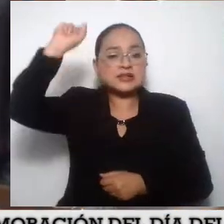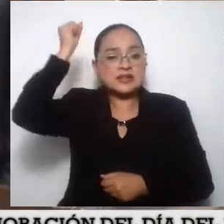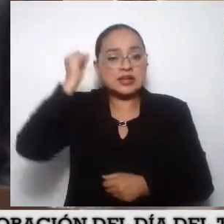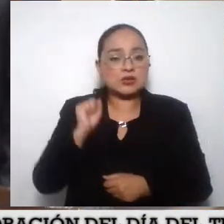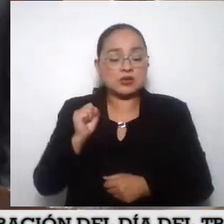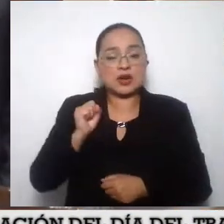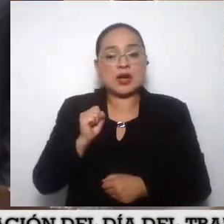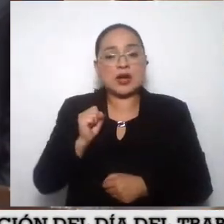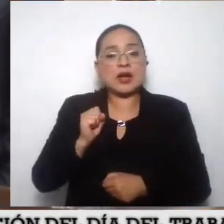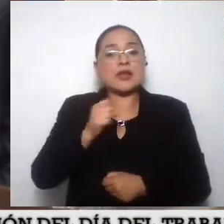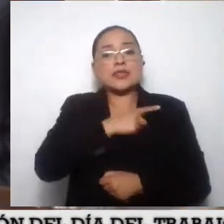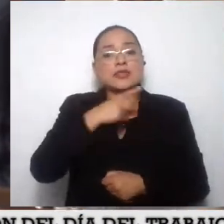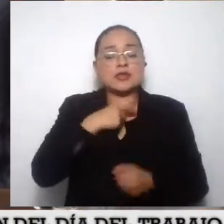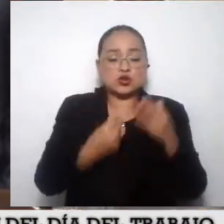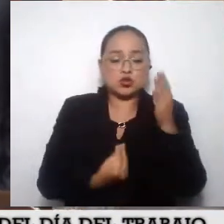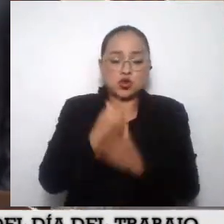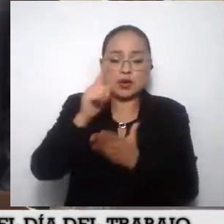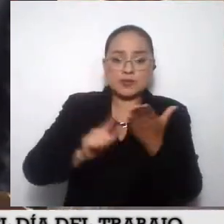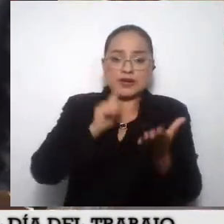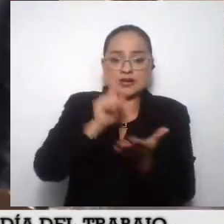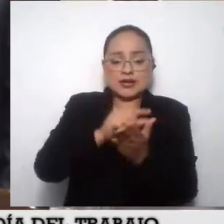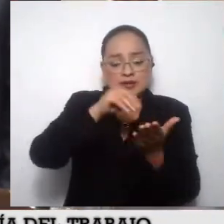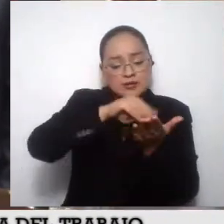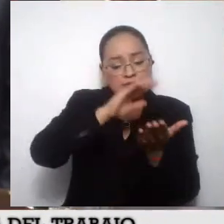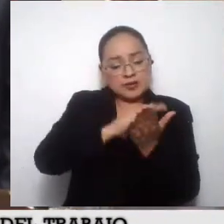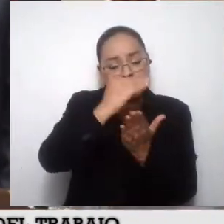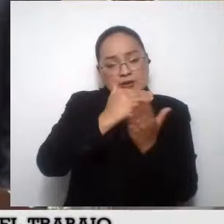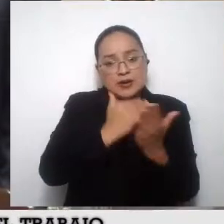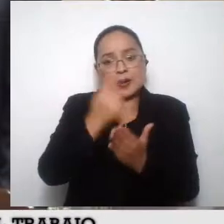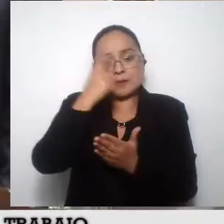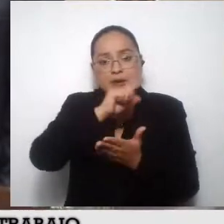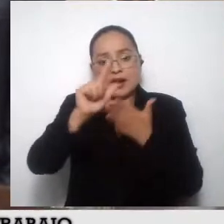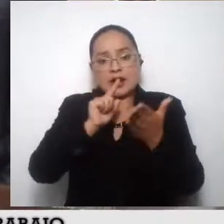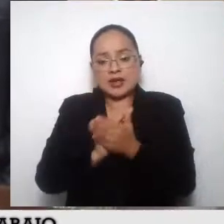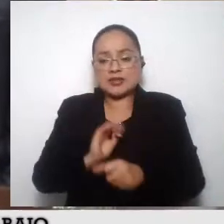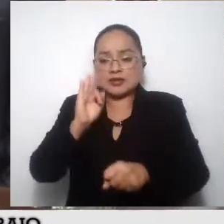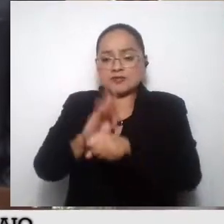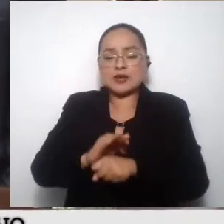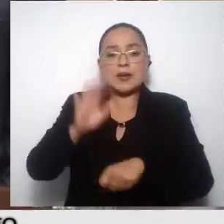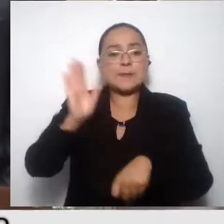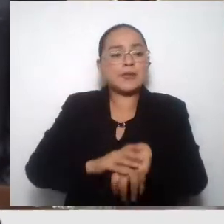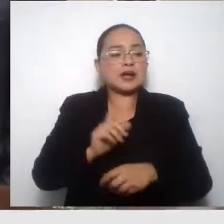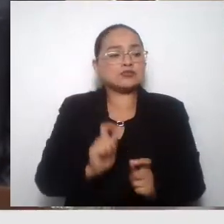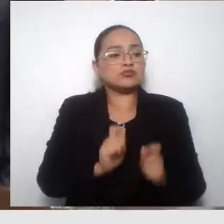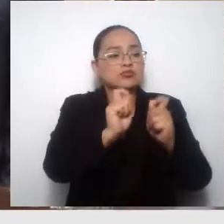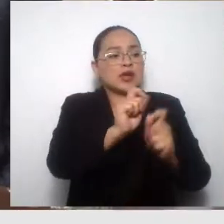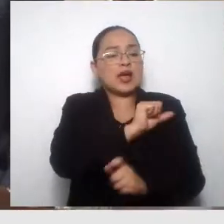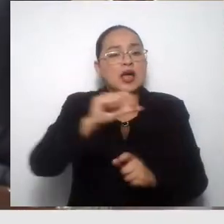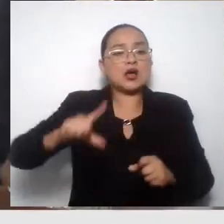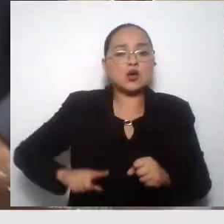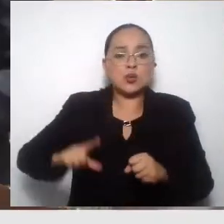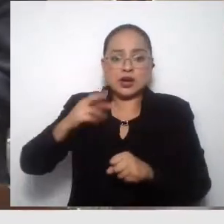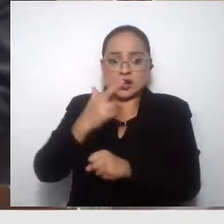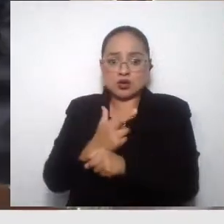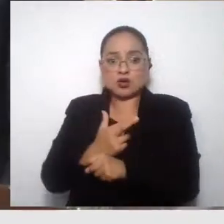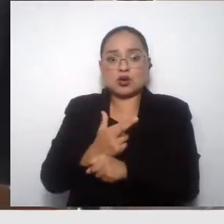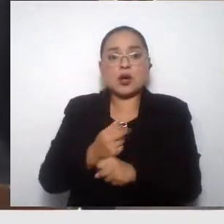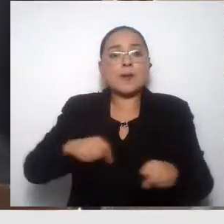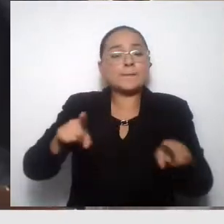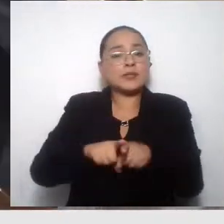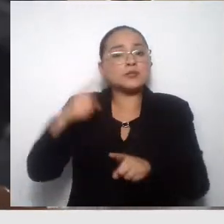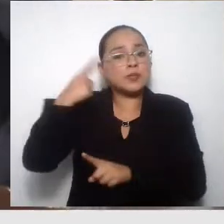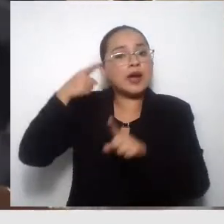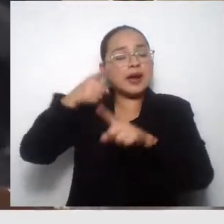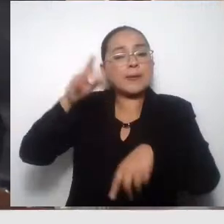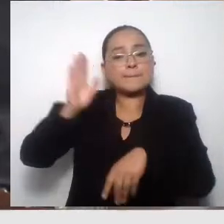marcos normativos que brinden estabilidad legal y que doten de facultades al Poder Ejecutivo en la obtención de más